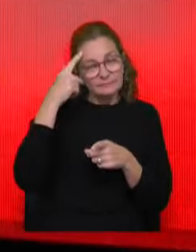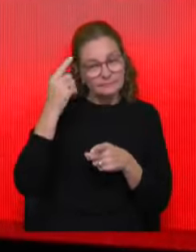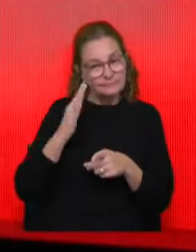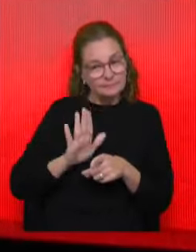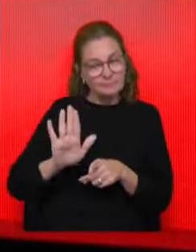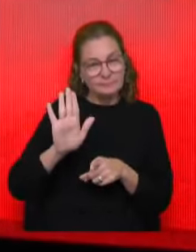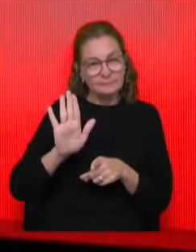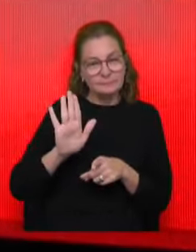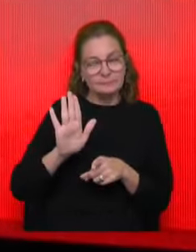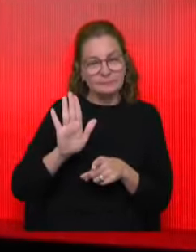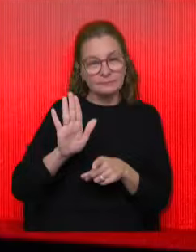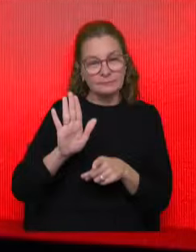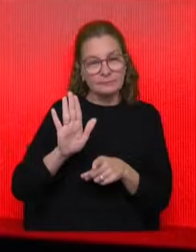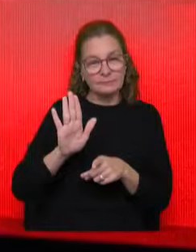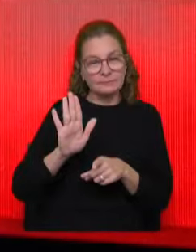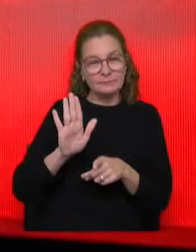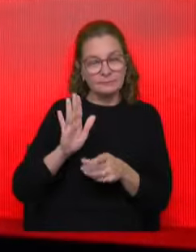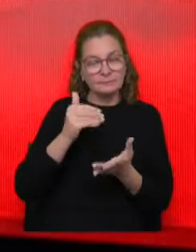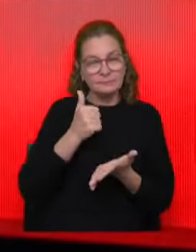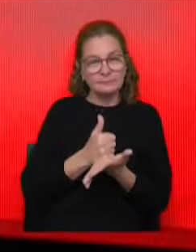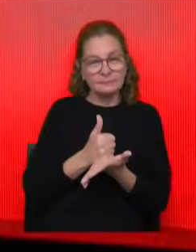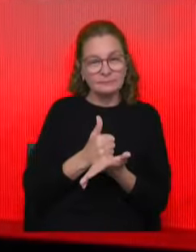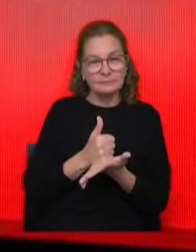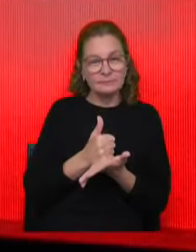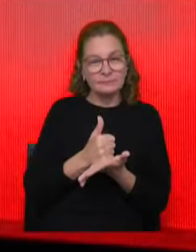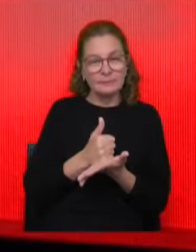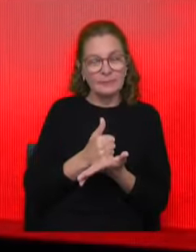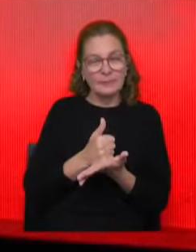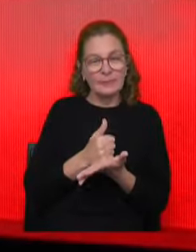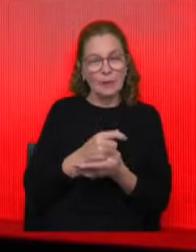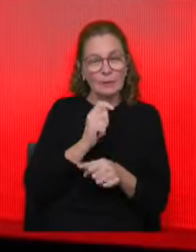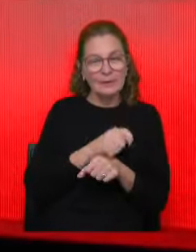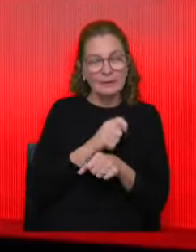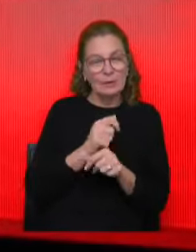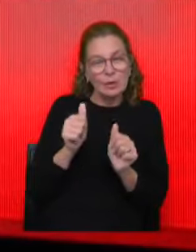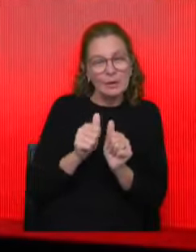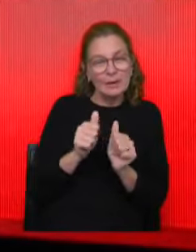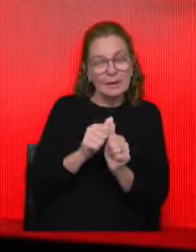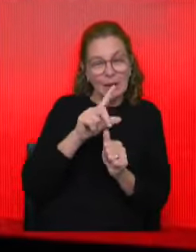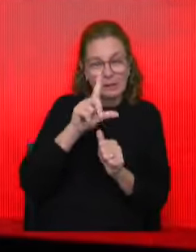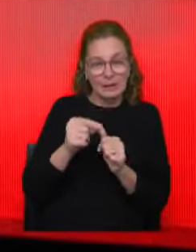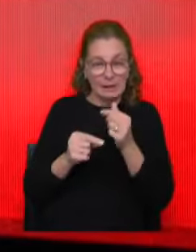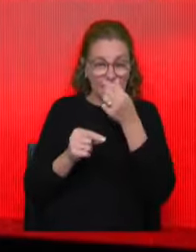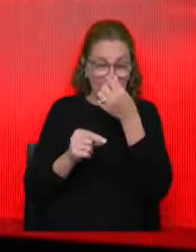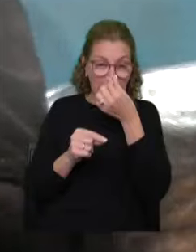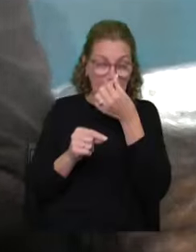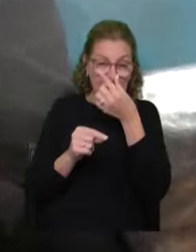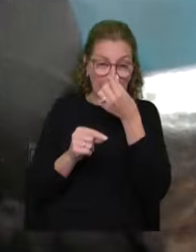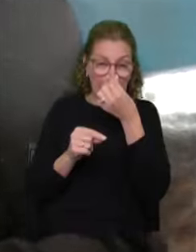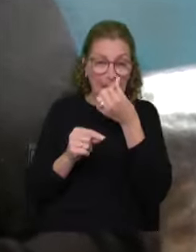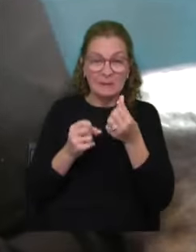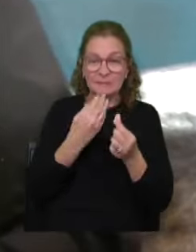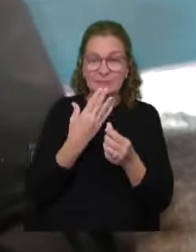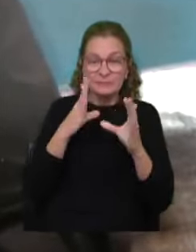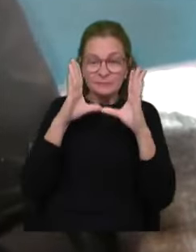¿no? De estar con testigos del juicio que se realizó en Italia. Claro, bueno,